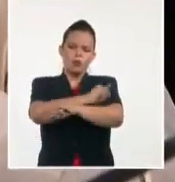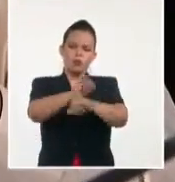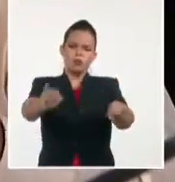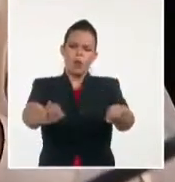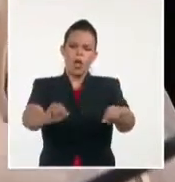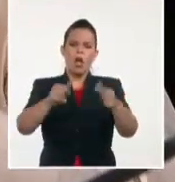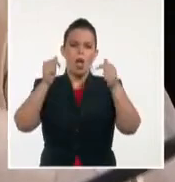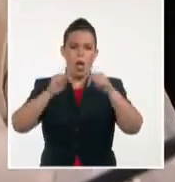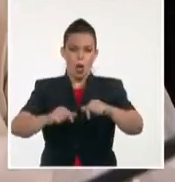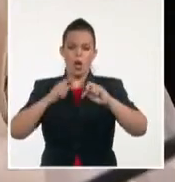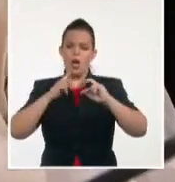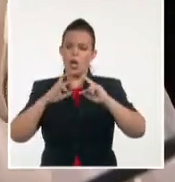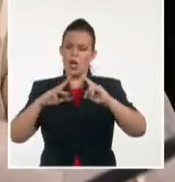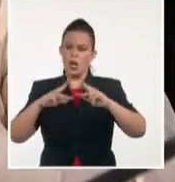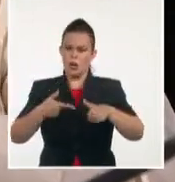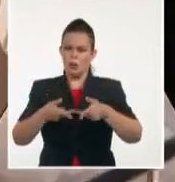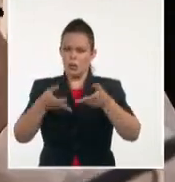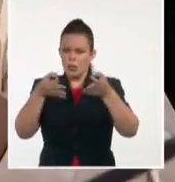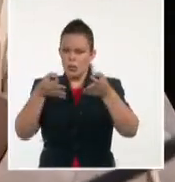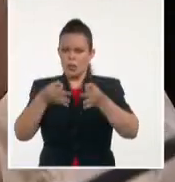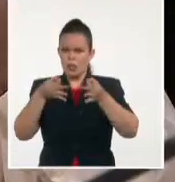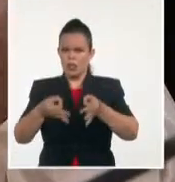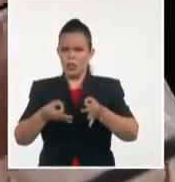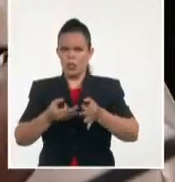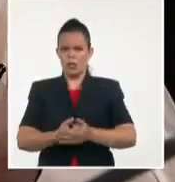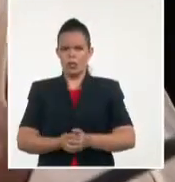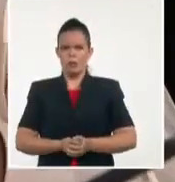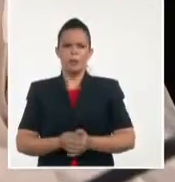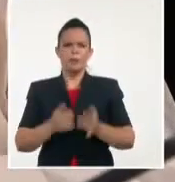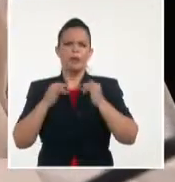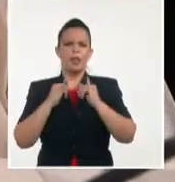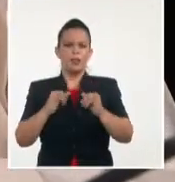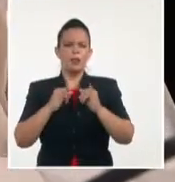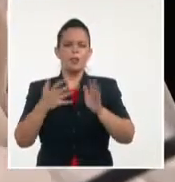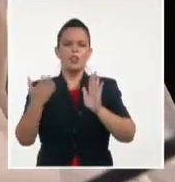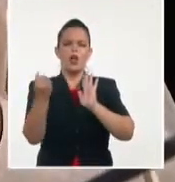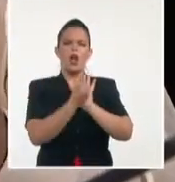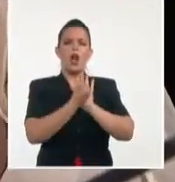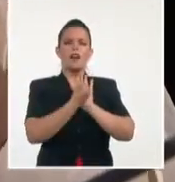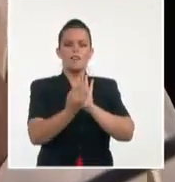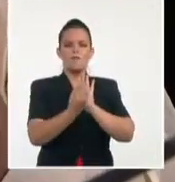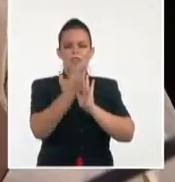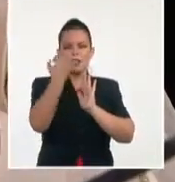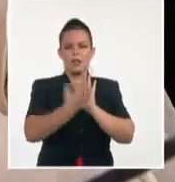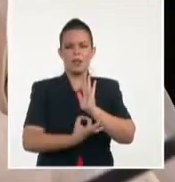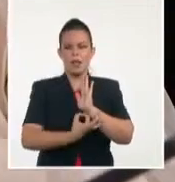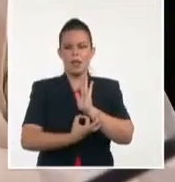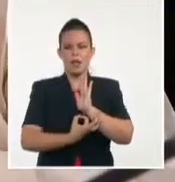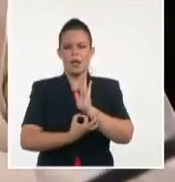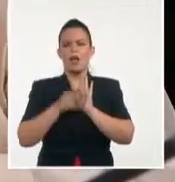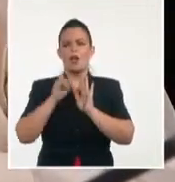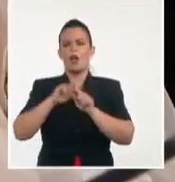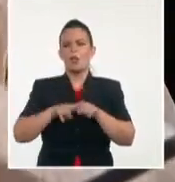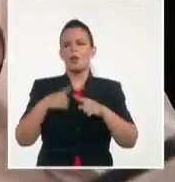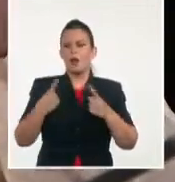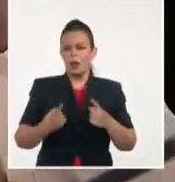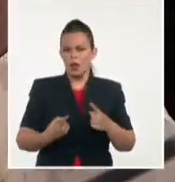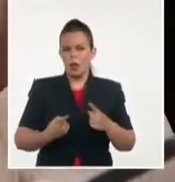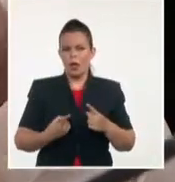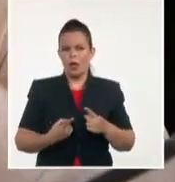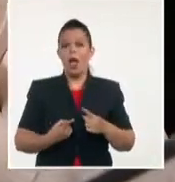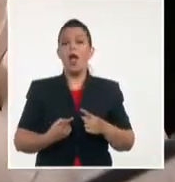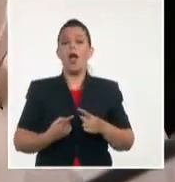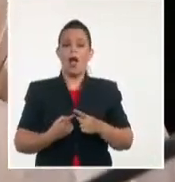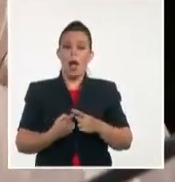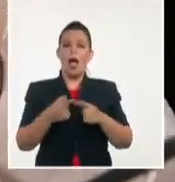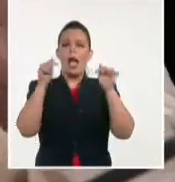ocasión también, muchas veces hemos tenido el término de la información oficial, es porque es la información que se hace con el